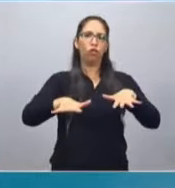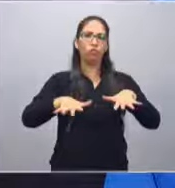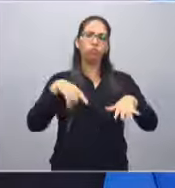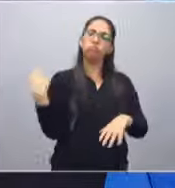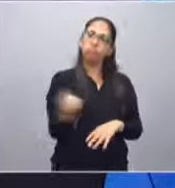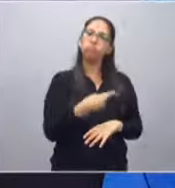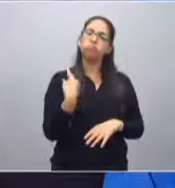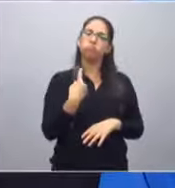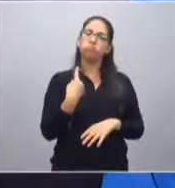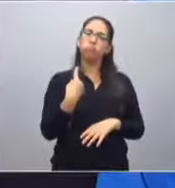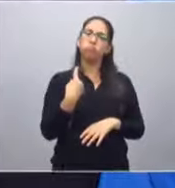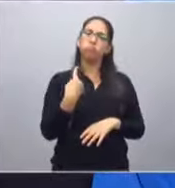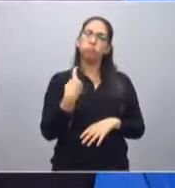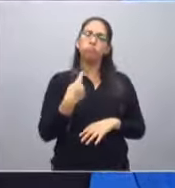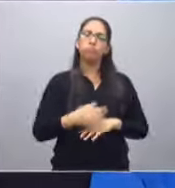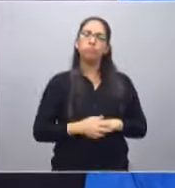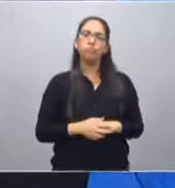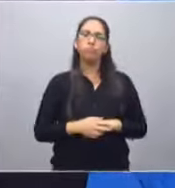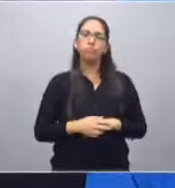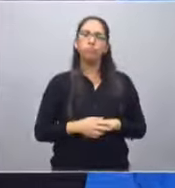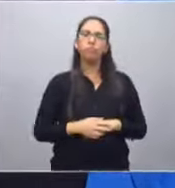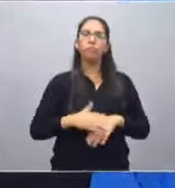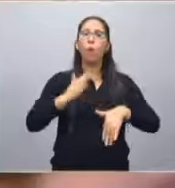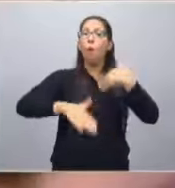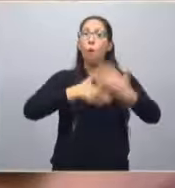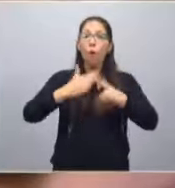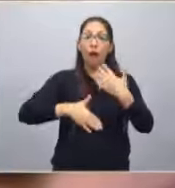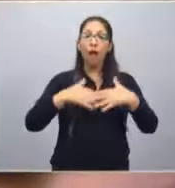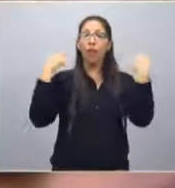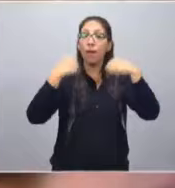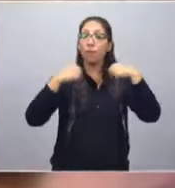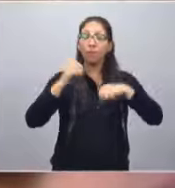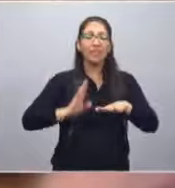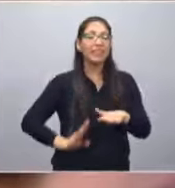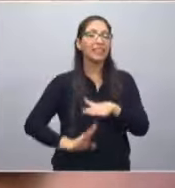construir los principales juegos depor